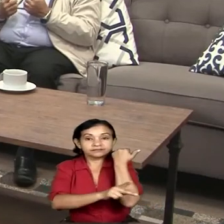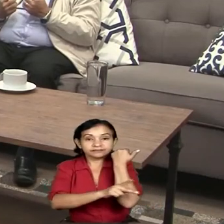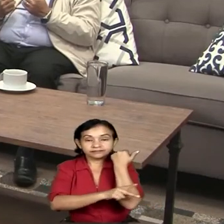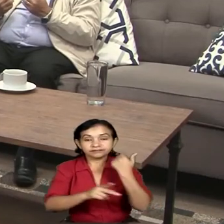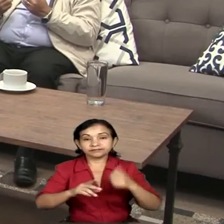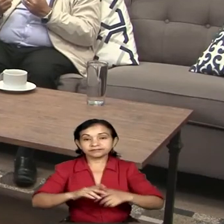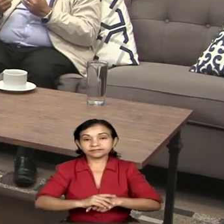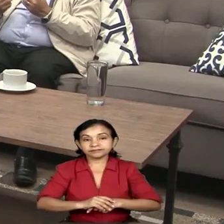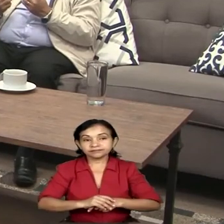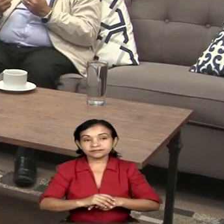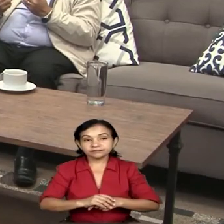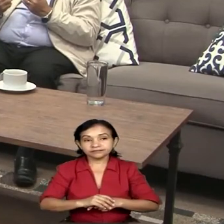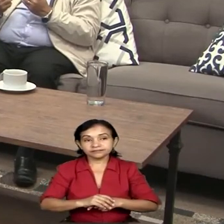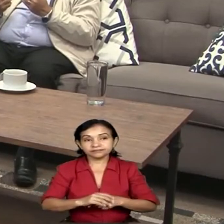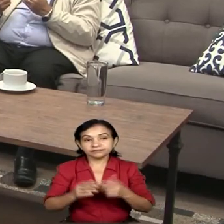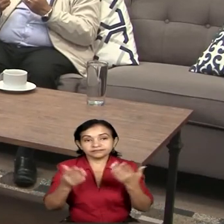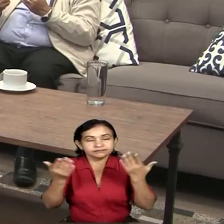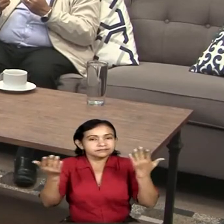para